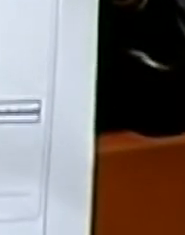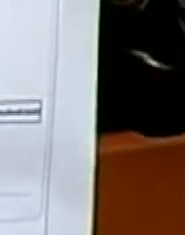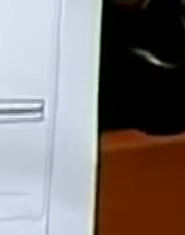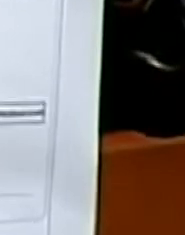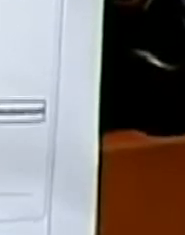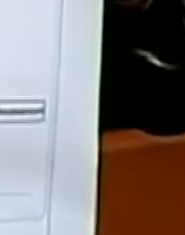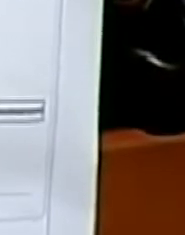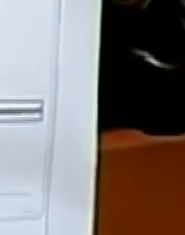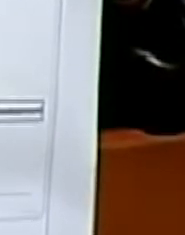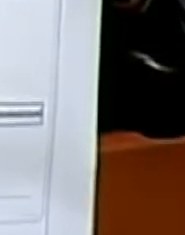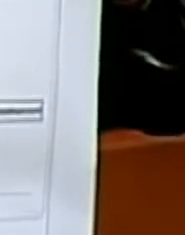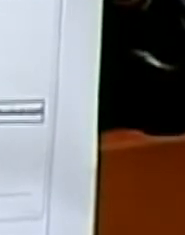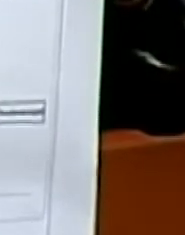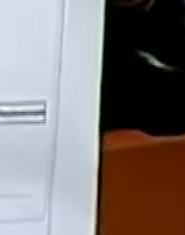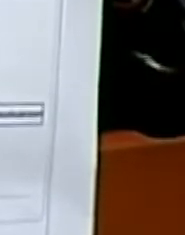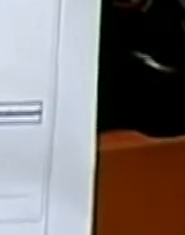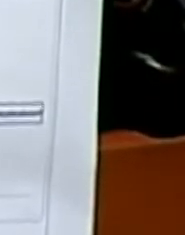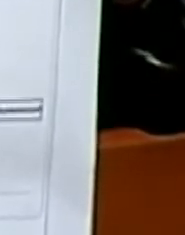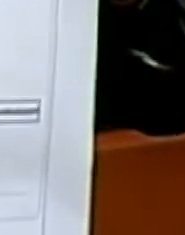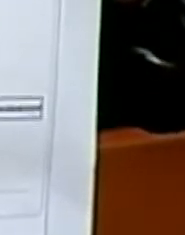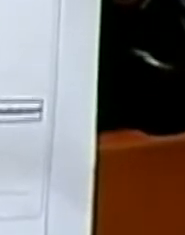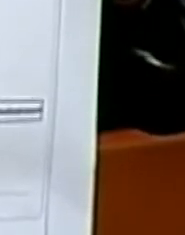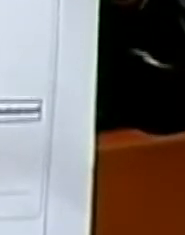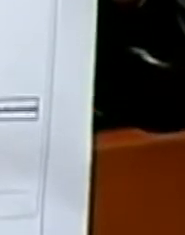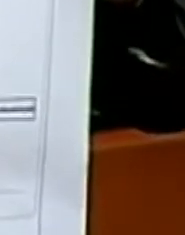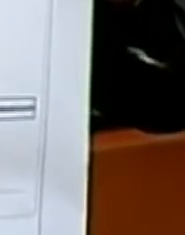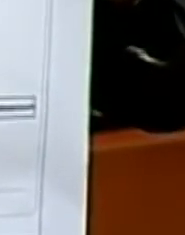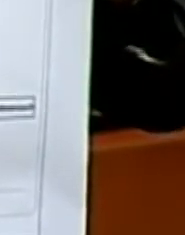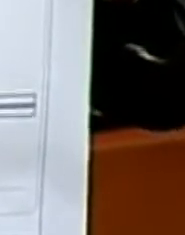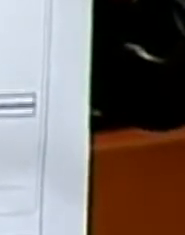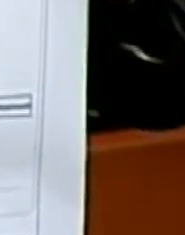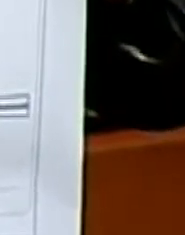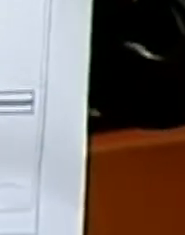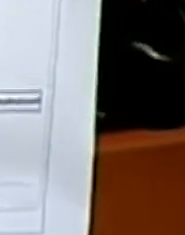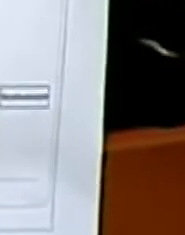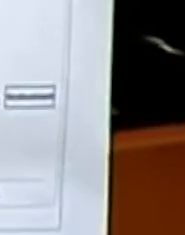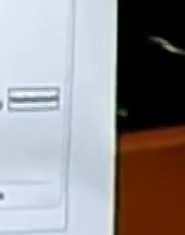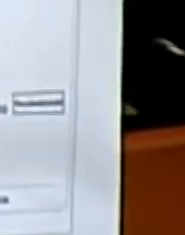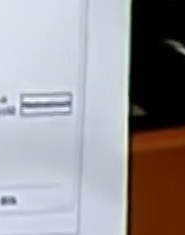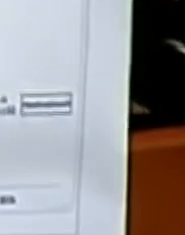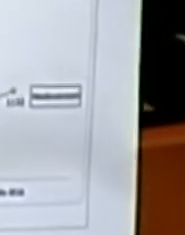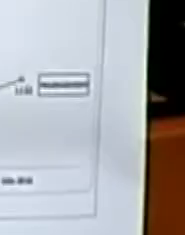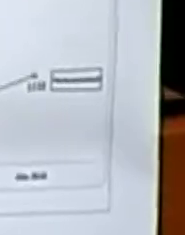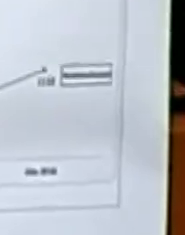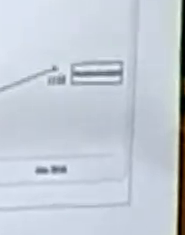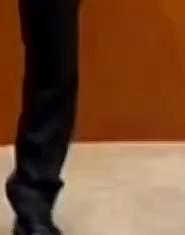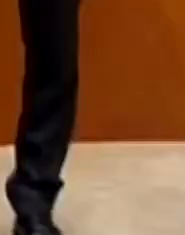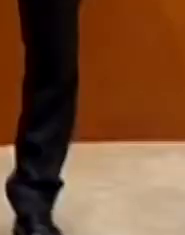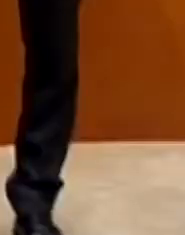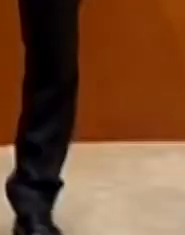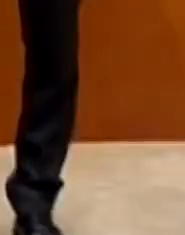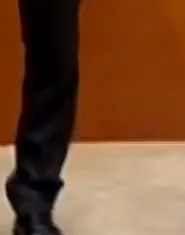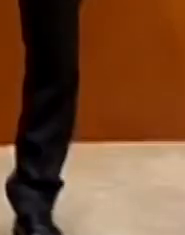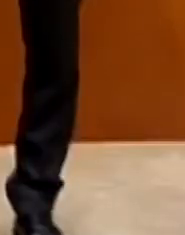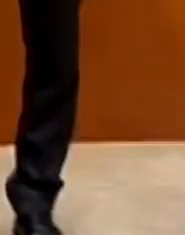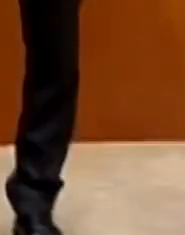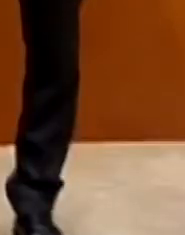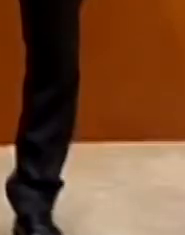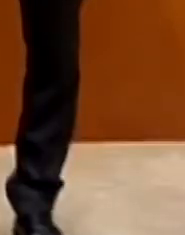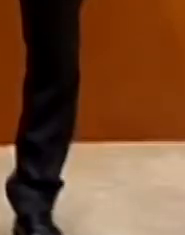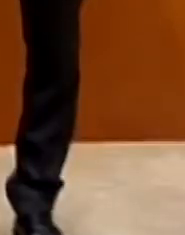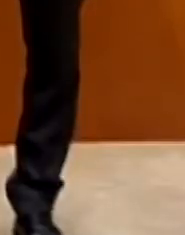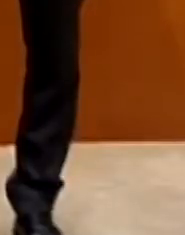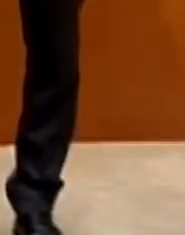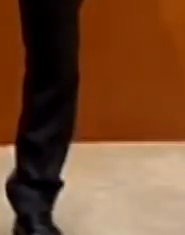decidió hacer las cosas distintas. Y quiero exponérselos. Este municipio es